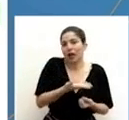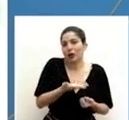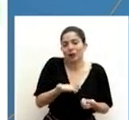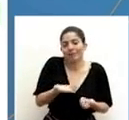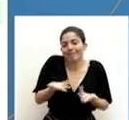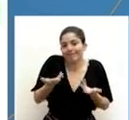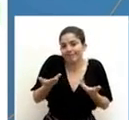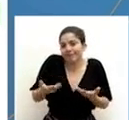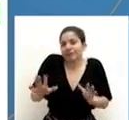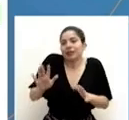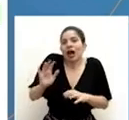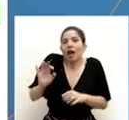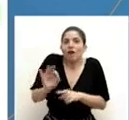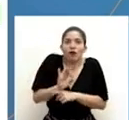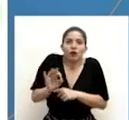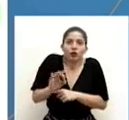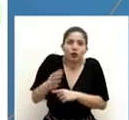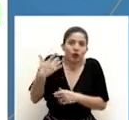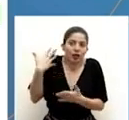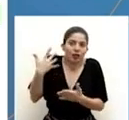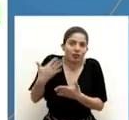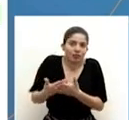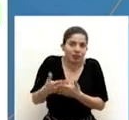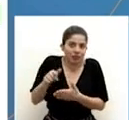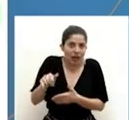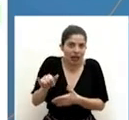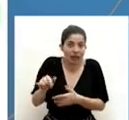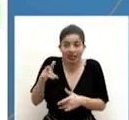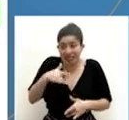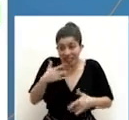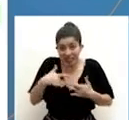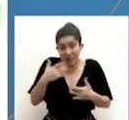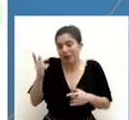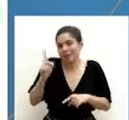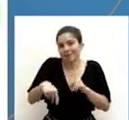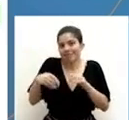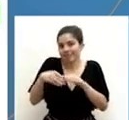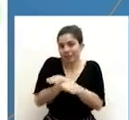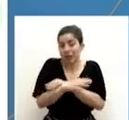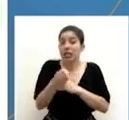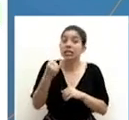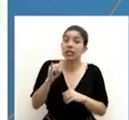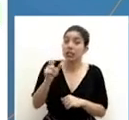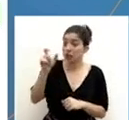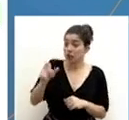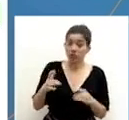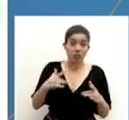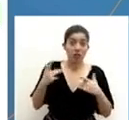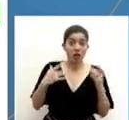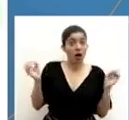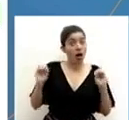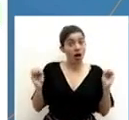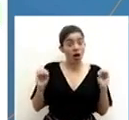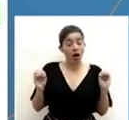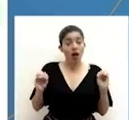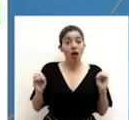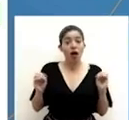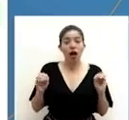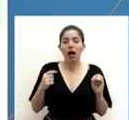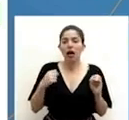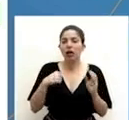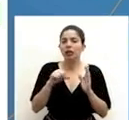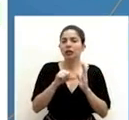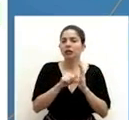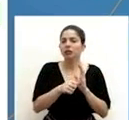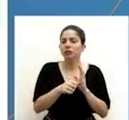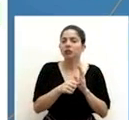esto ya estaba operando desde antes. Si no presenta síntomas ese transportista, y aquí quiero